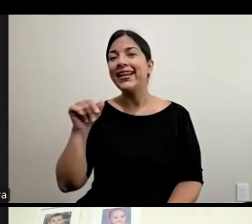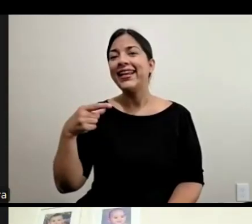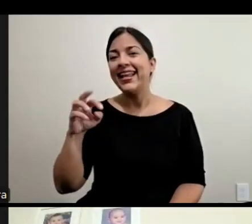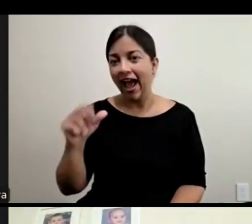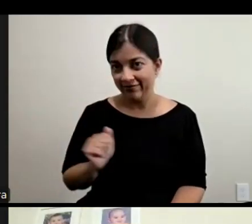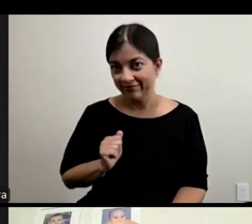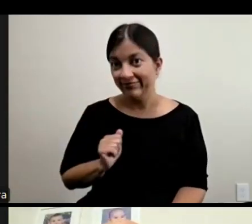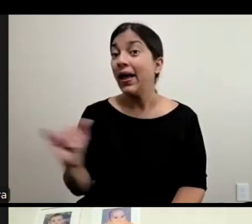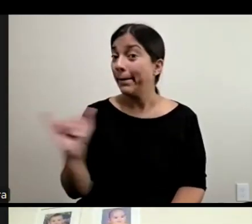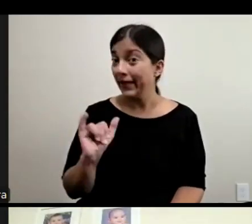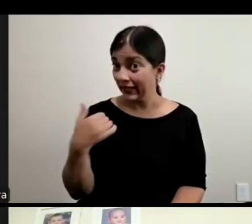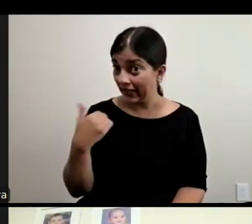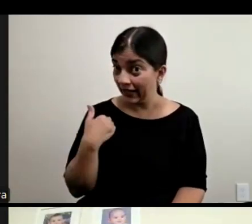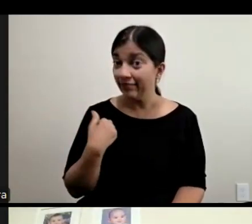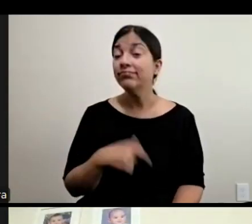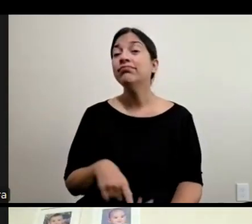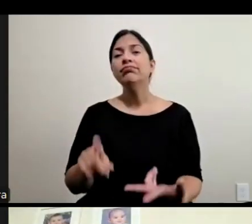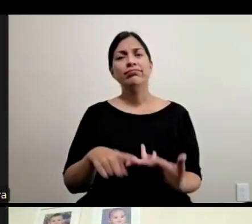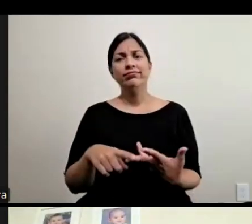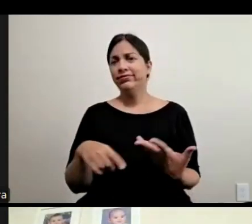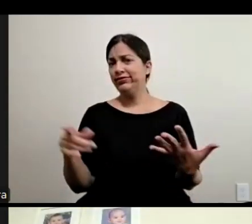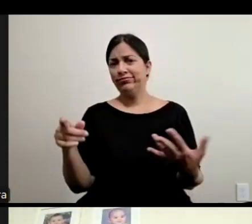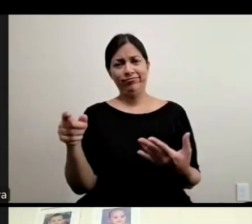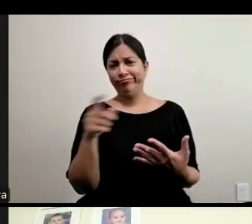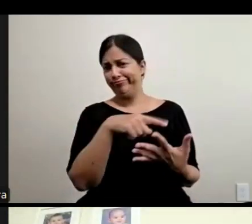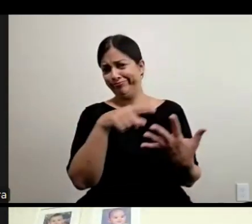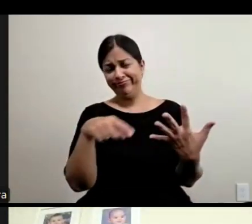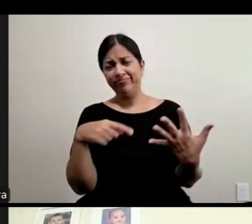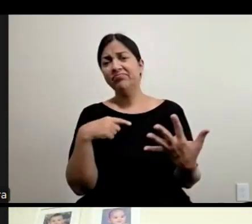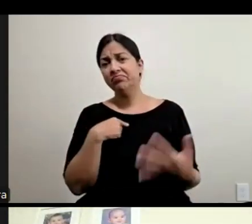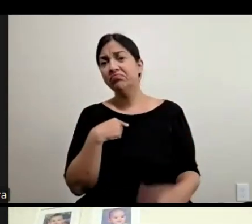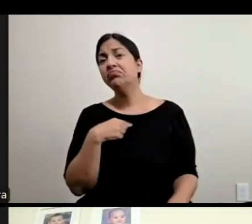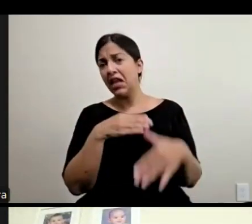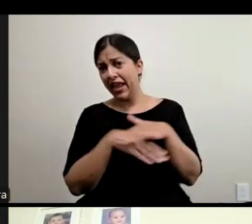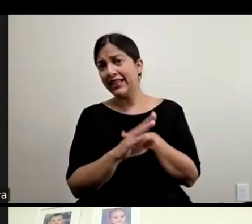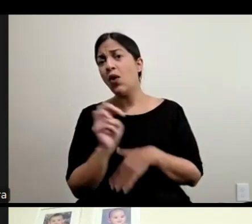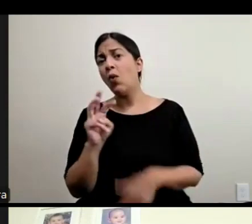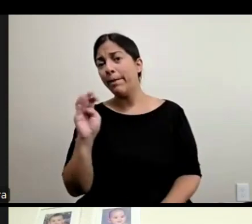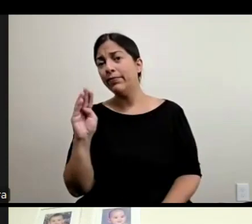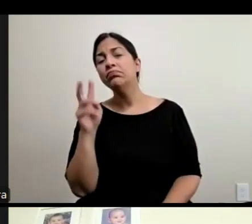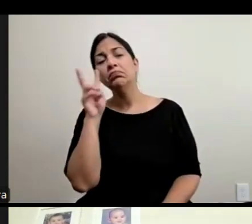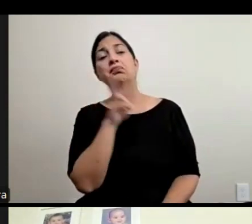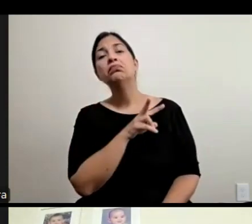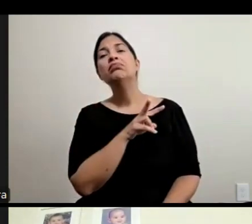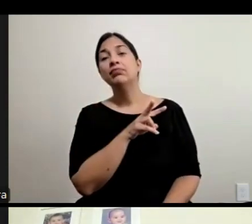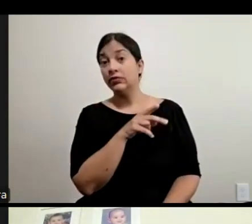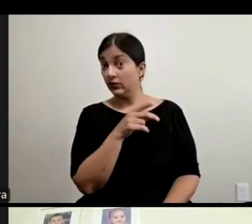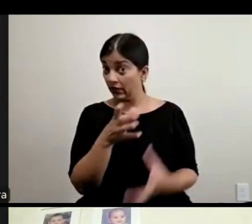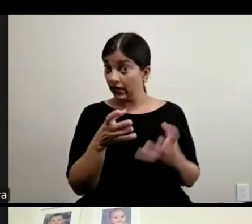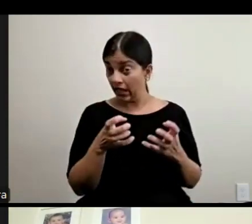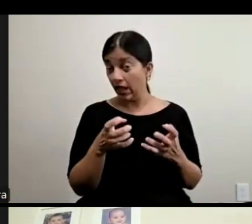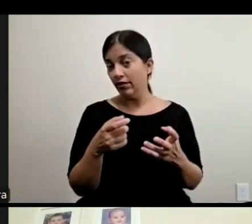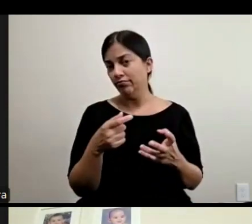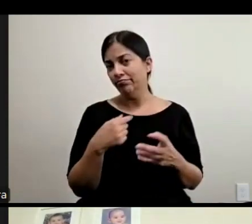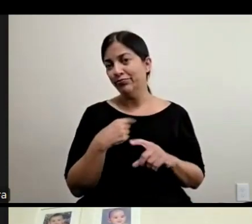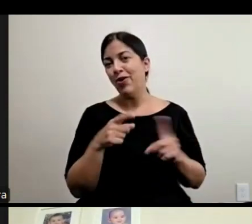Berenjena también tienen. O sea, que usted verifique en su página y chequee. Si usted quiere, como hice yo, me compré la